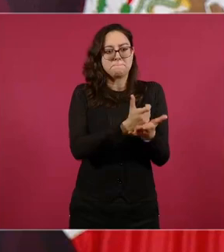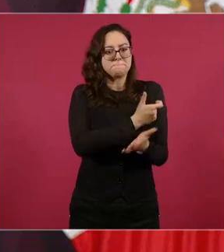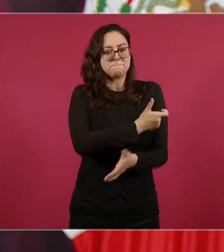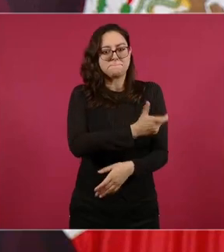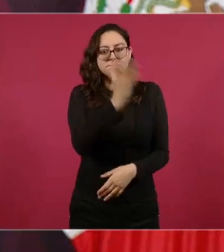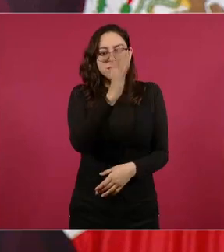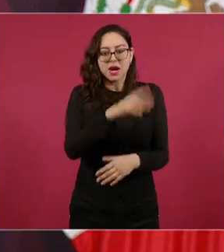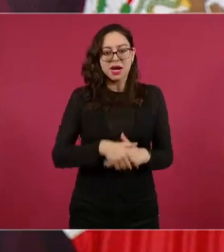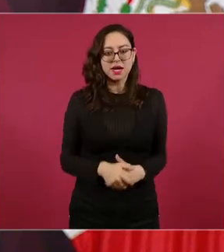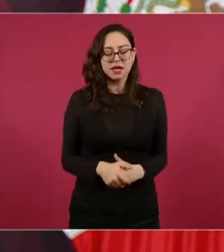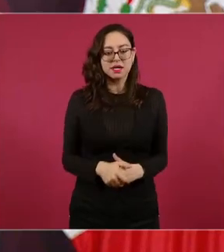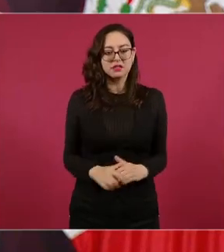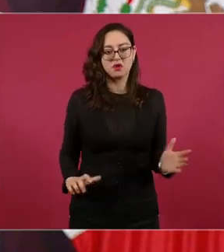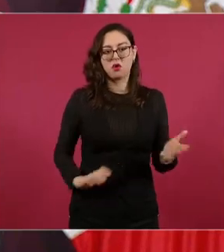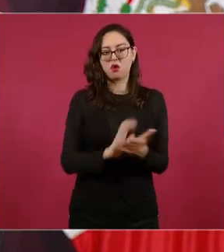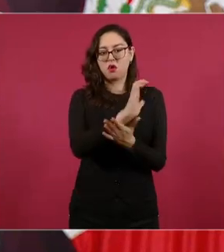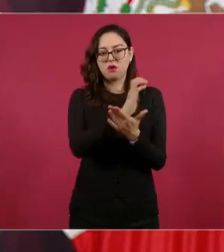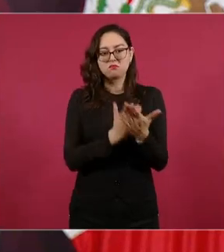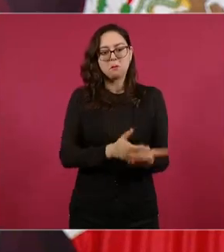contratos leoninos.